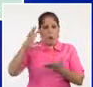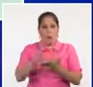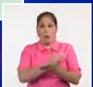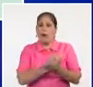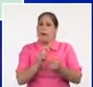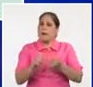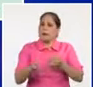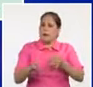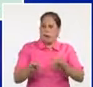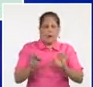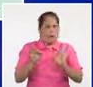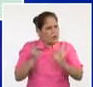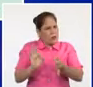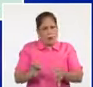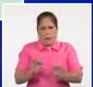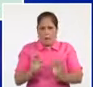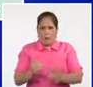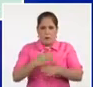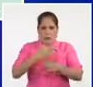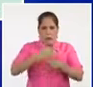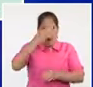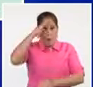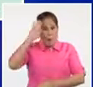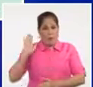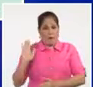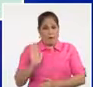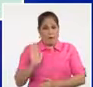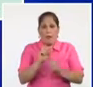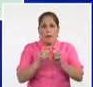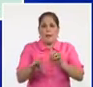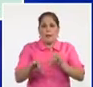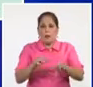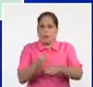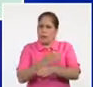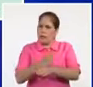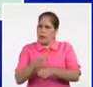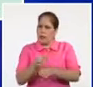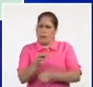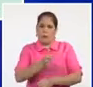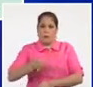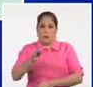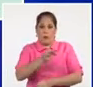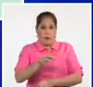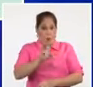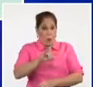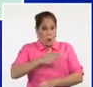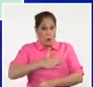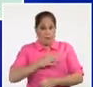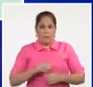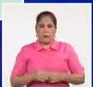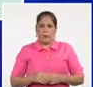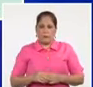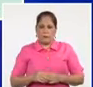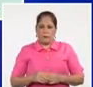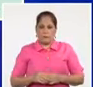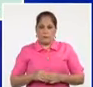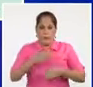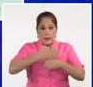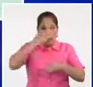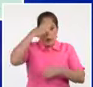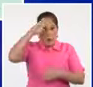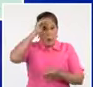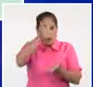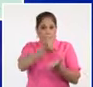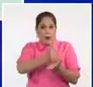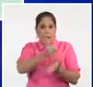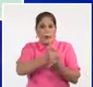Disperso, como ha sido característico en los últimos días, en las últimas semanas, en sus 9 municipios, el de Santiago de Cuba con